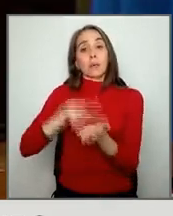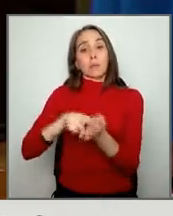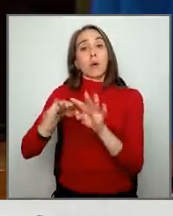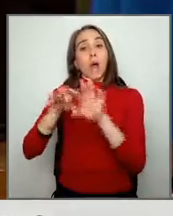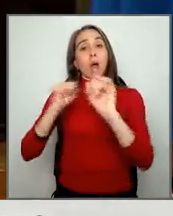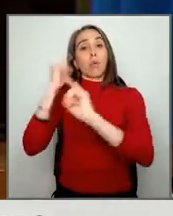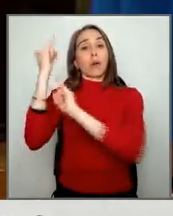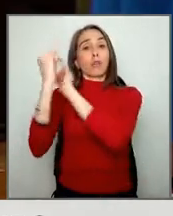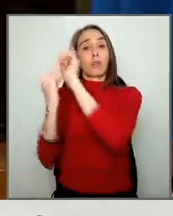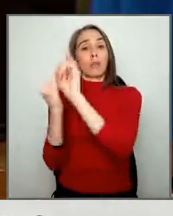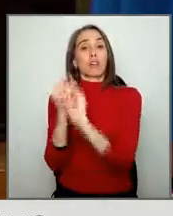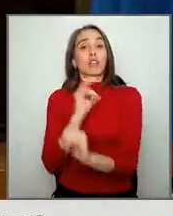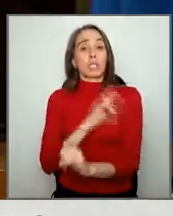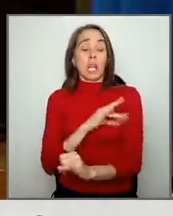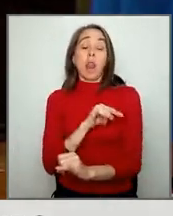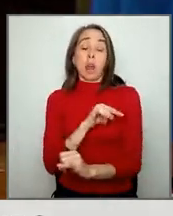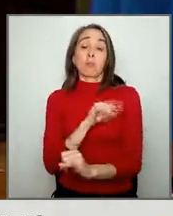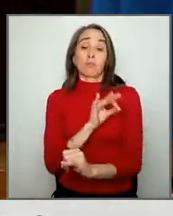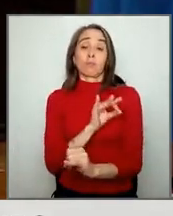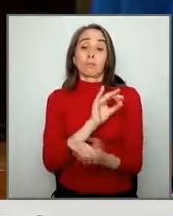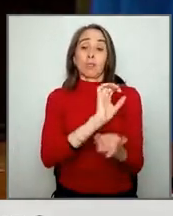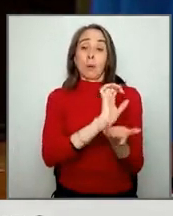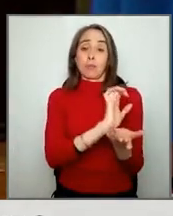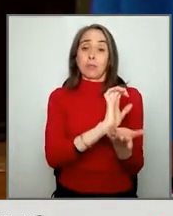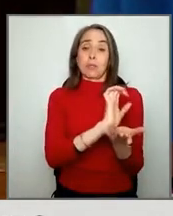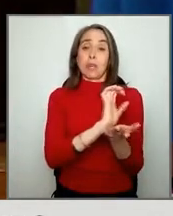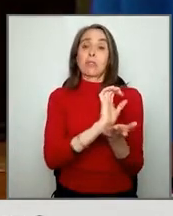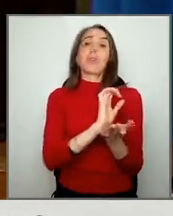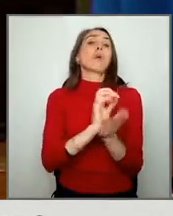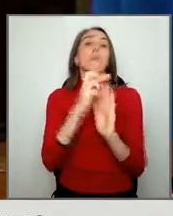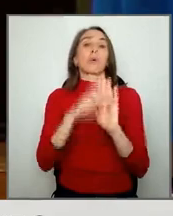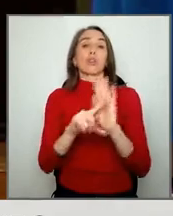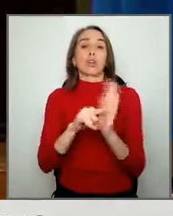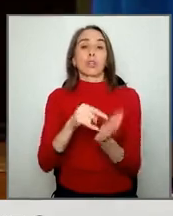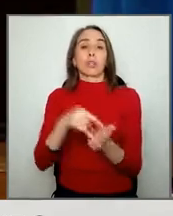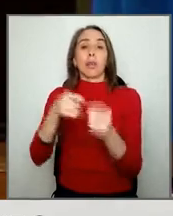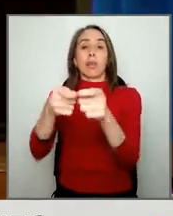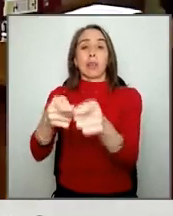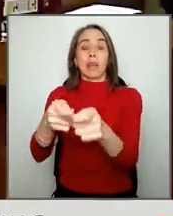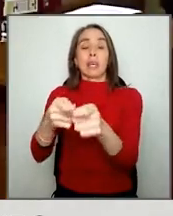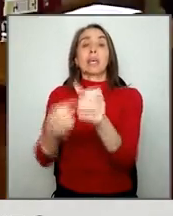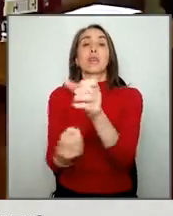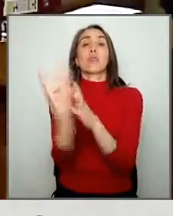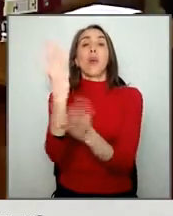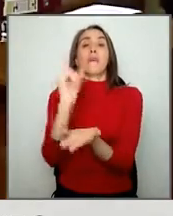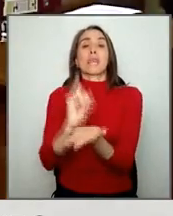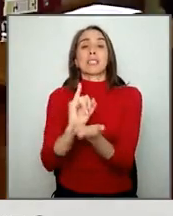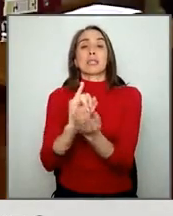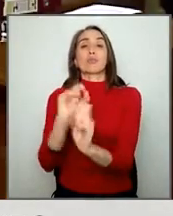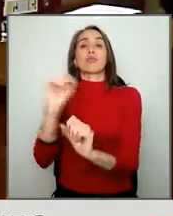chile envía un mensaje creando una defensoría de las personas mayores Eso es todo presidente